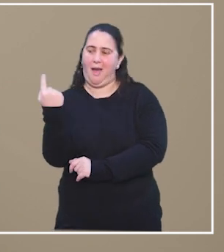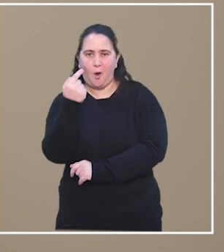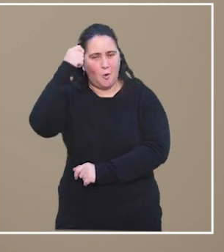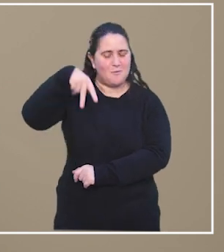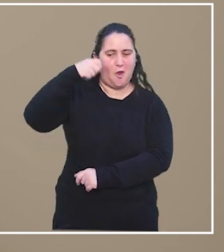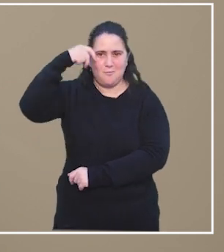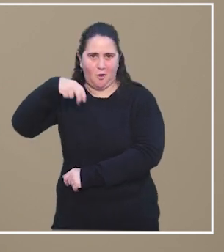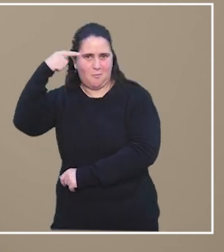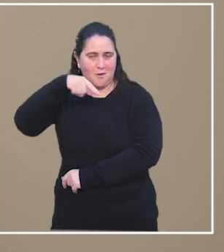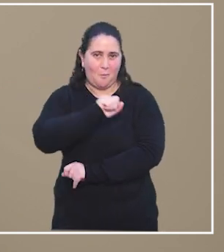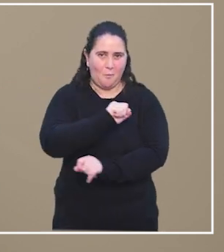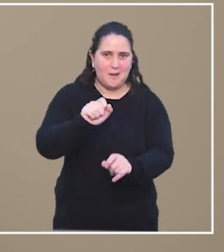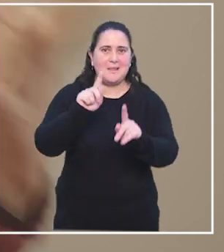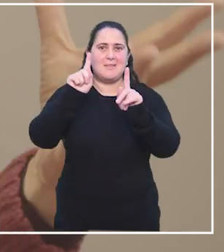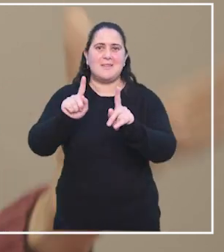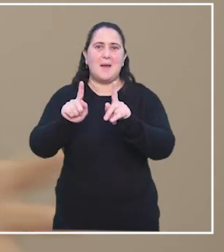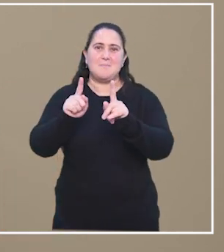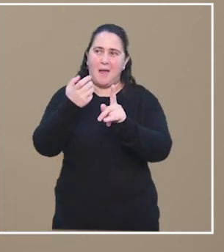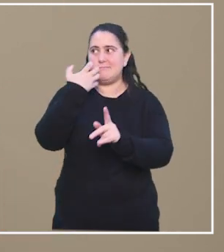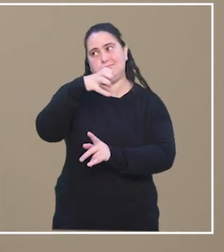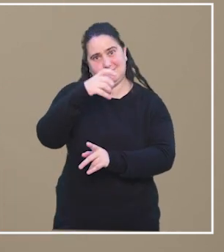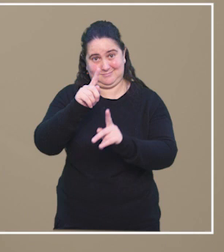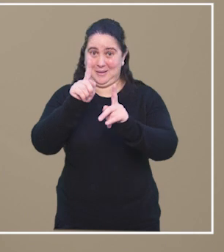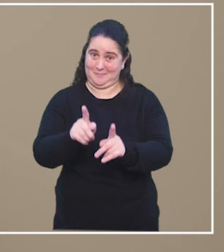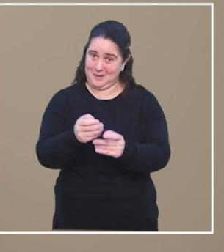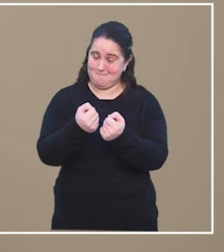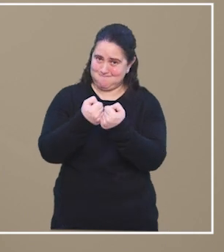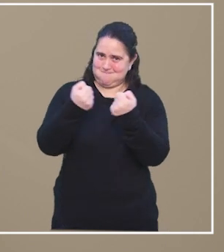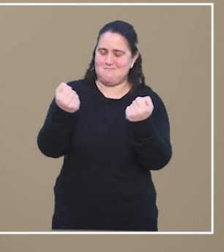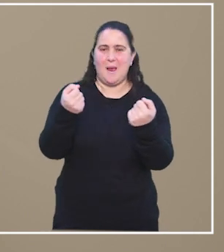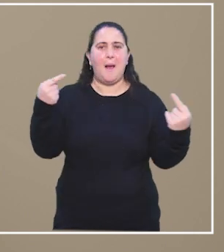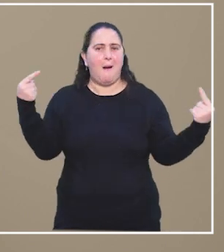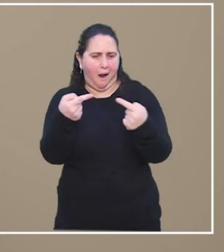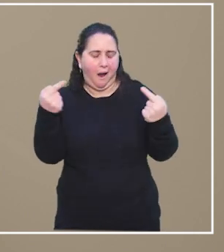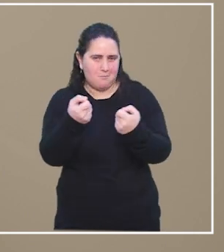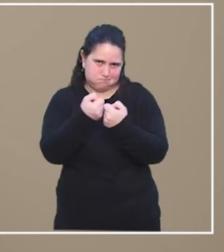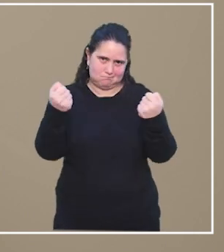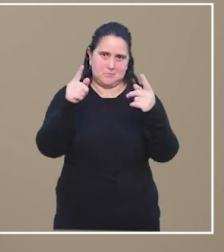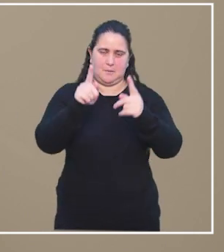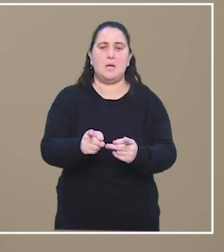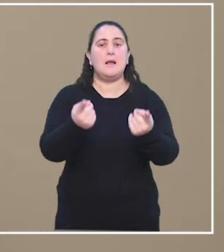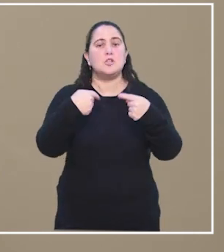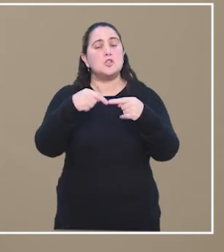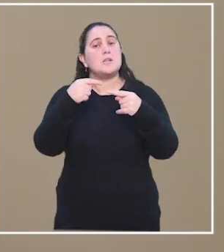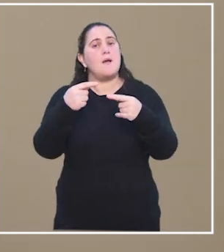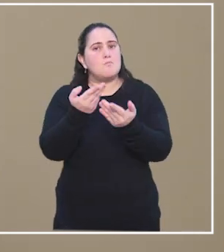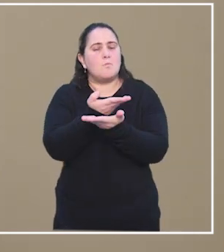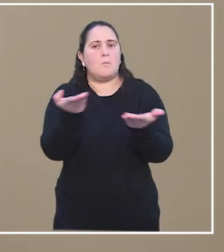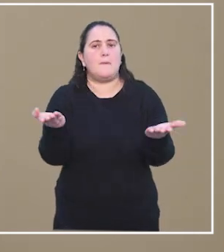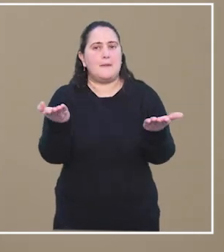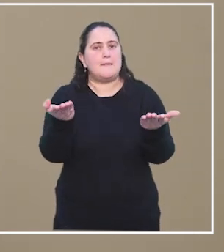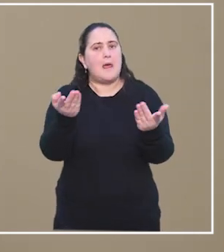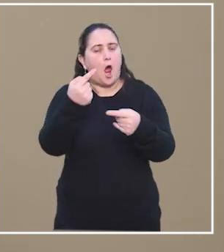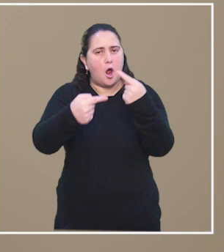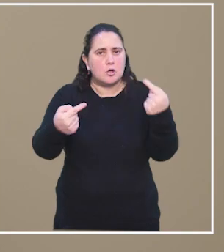y incluso la vociferación también se amplió, ¿no? Y las peleas y demás. Entonces se puso sobre la mesa toda